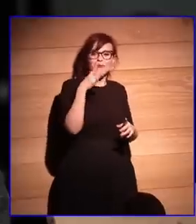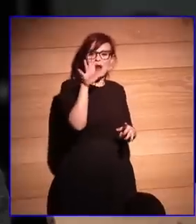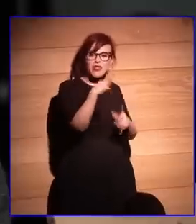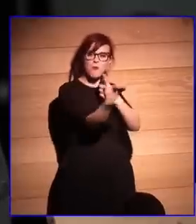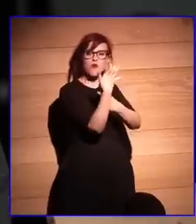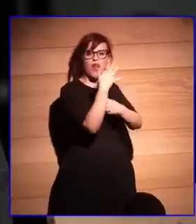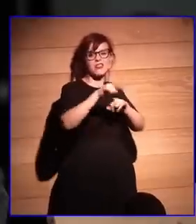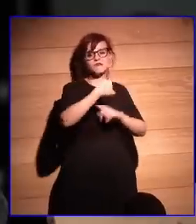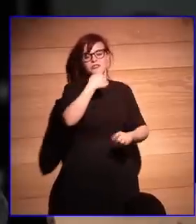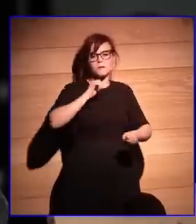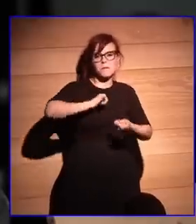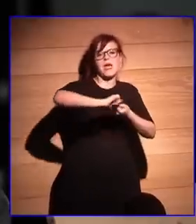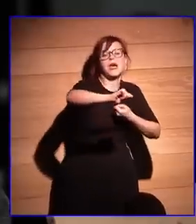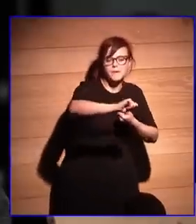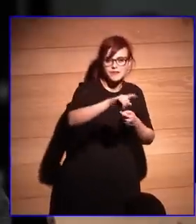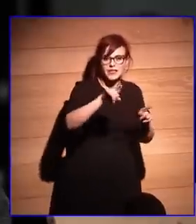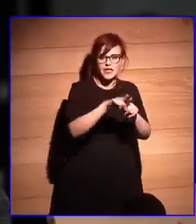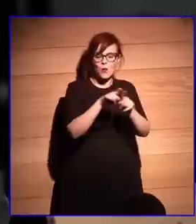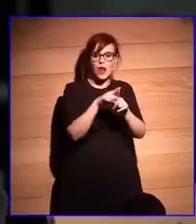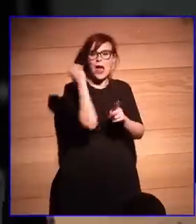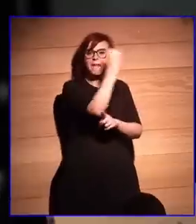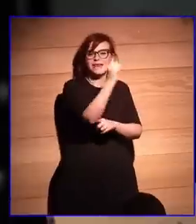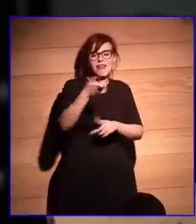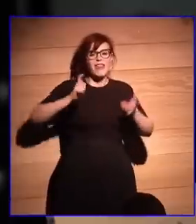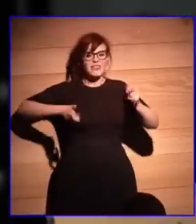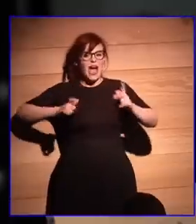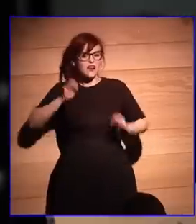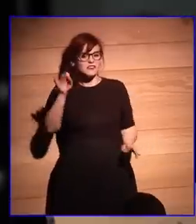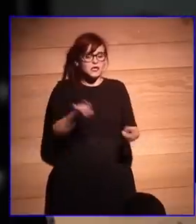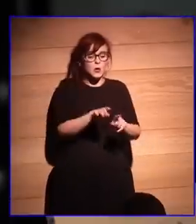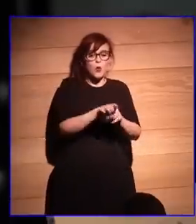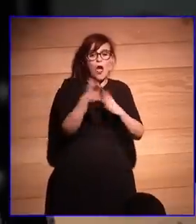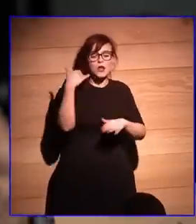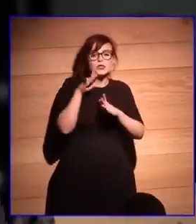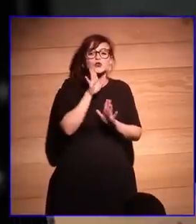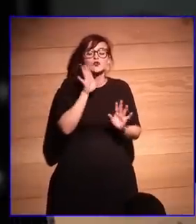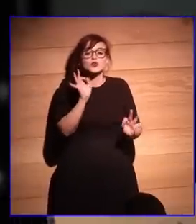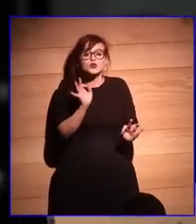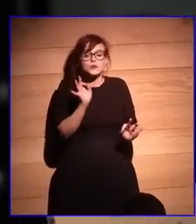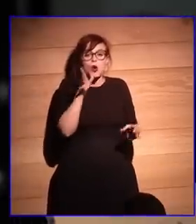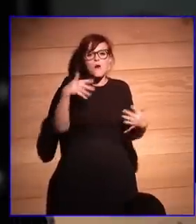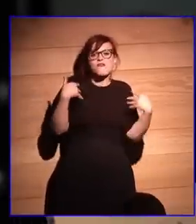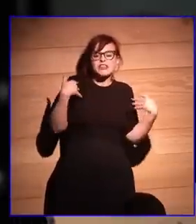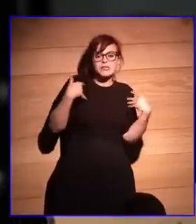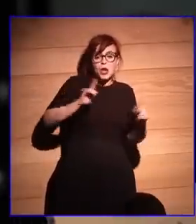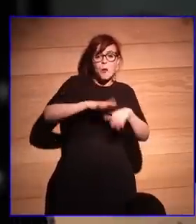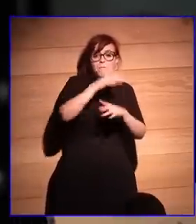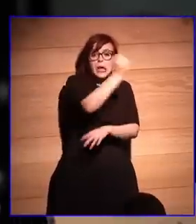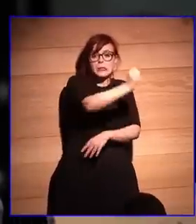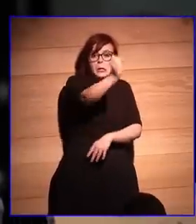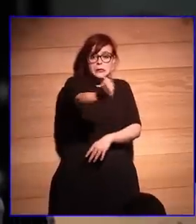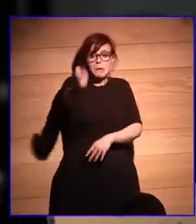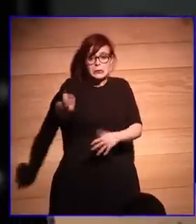O qué sé yo, Leatherface en ese sentido, en La Matanza de Texas, ni siquiera cae mal en ese sentido. No porque sea en sí víctima, obviamente es el que va matando a la